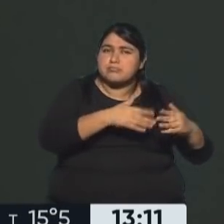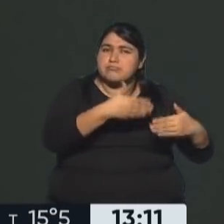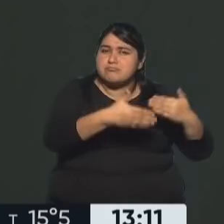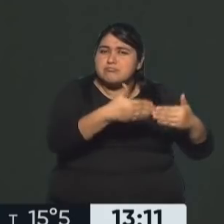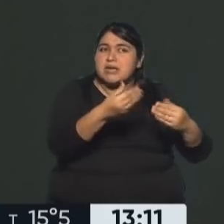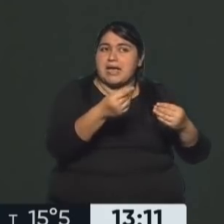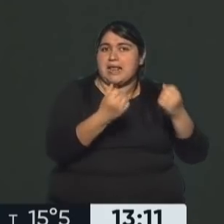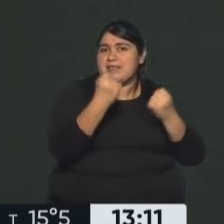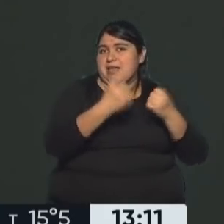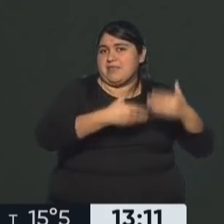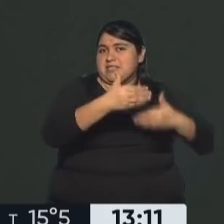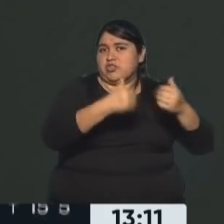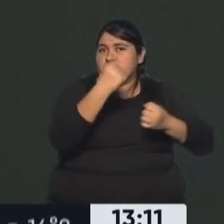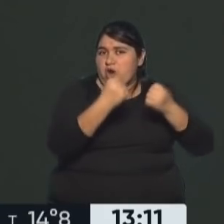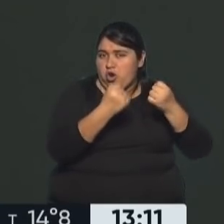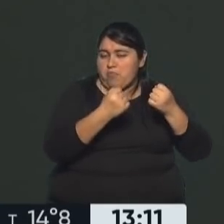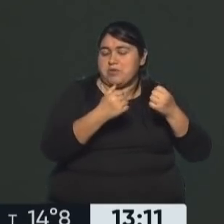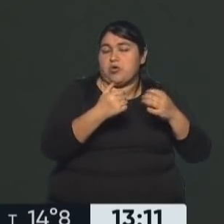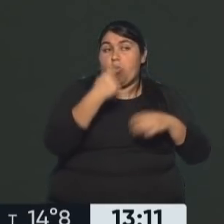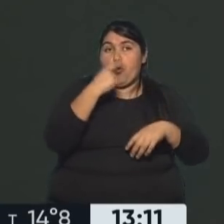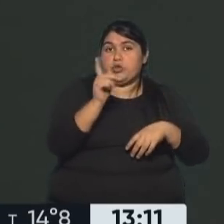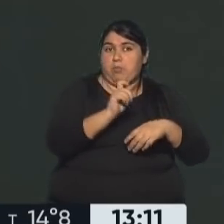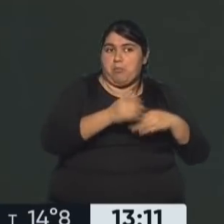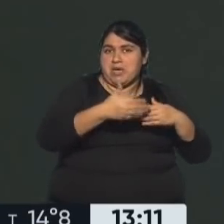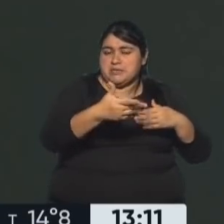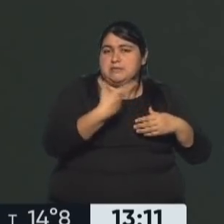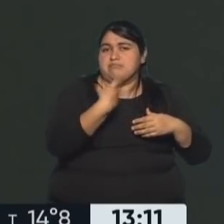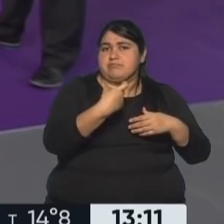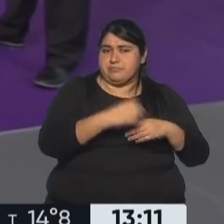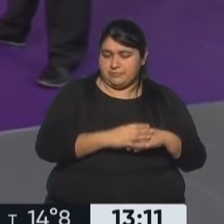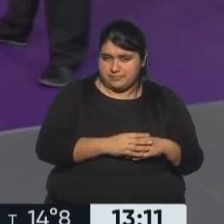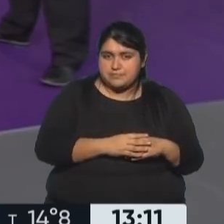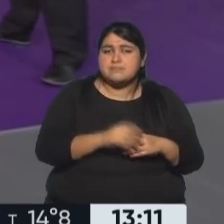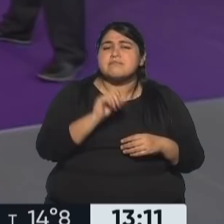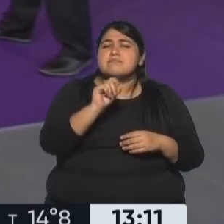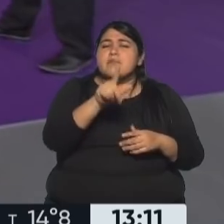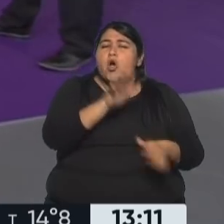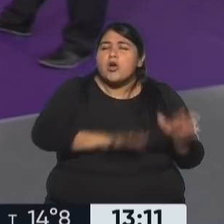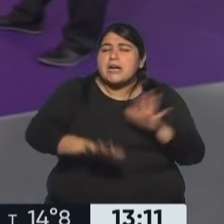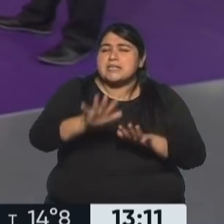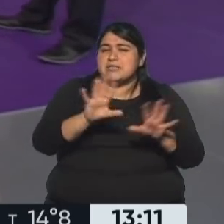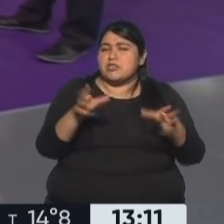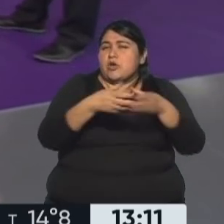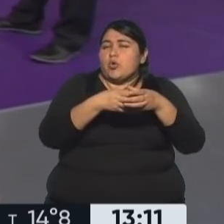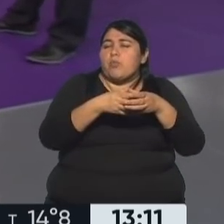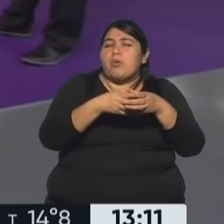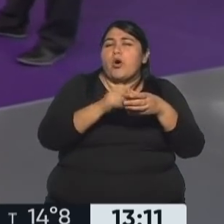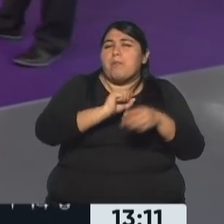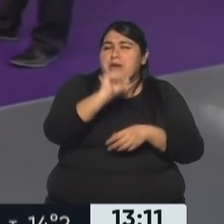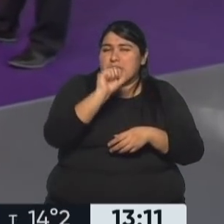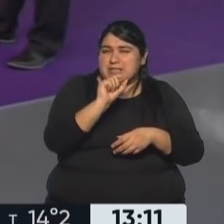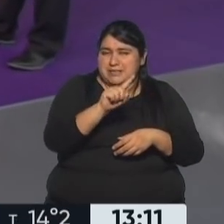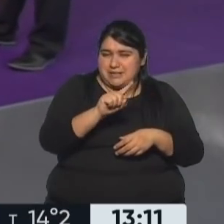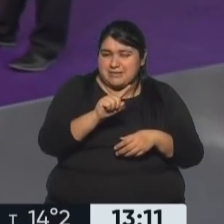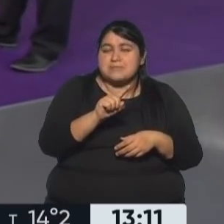desarrollo económico, y eso también lo vimos en los últimos meses. Si te parece, vamos a ver, José, la organización del Partido Comunista Chino para tener